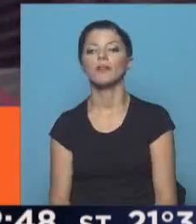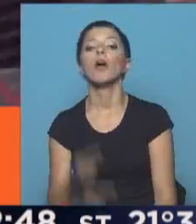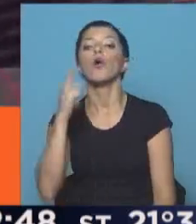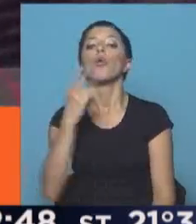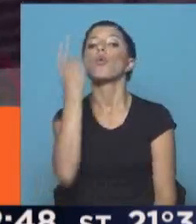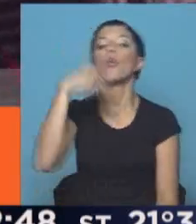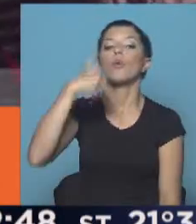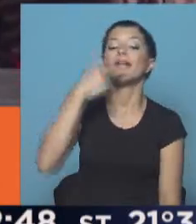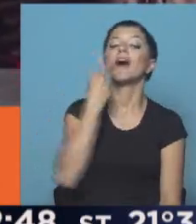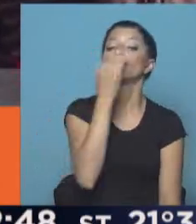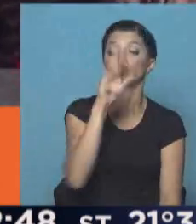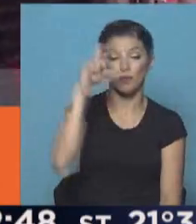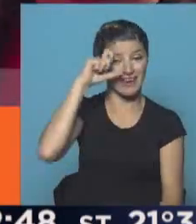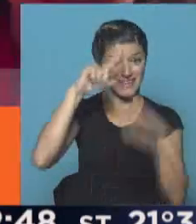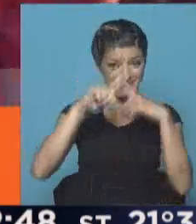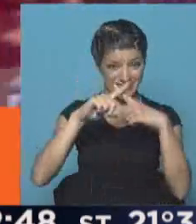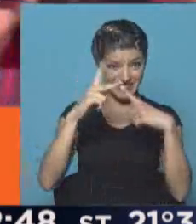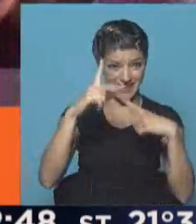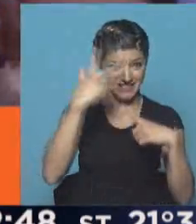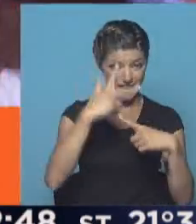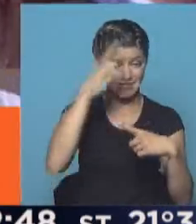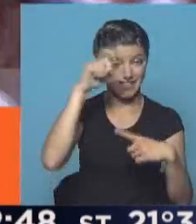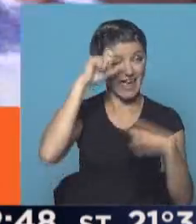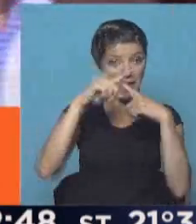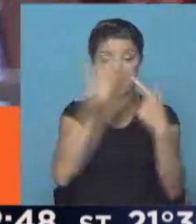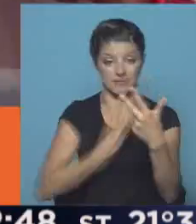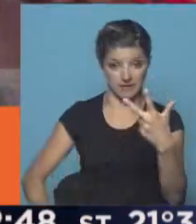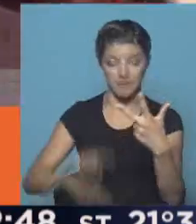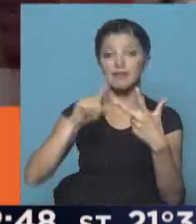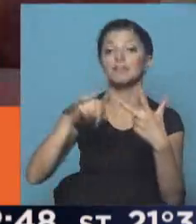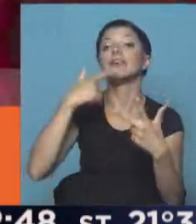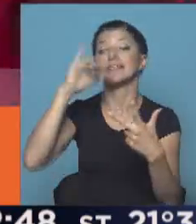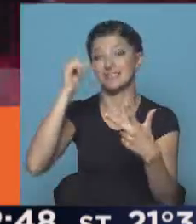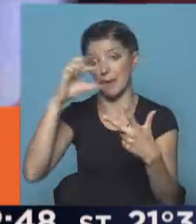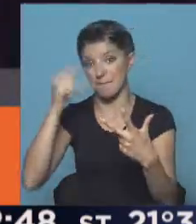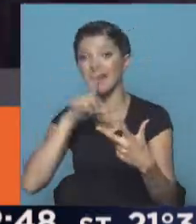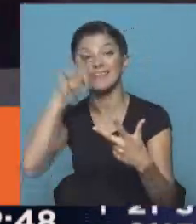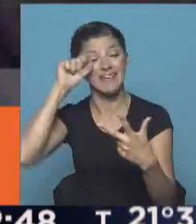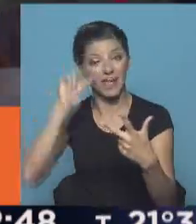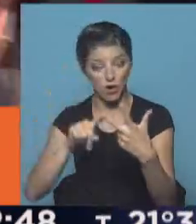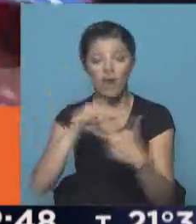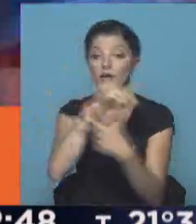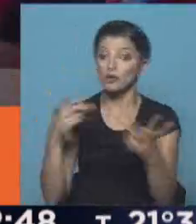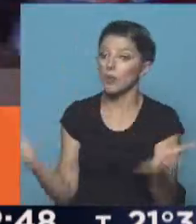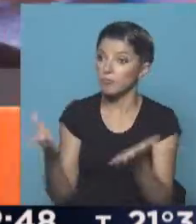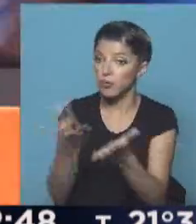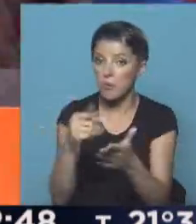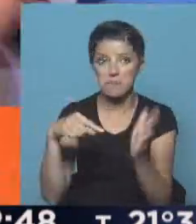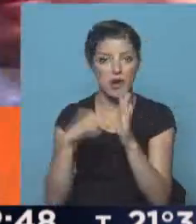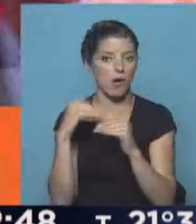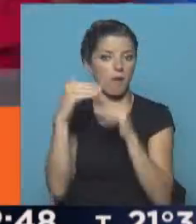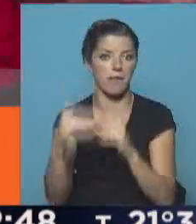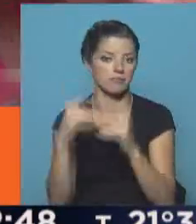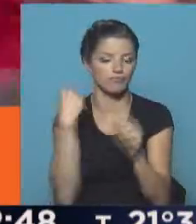los 3 expresidentes, una comisión donde figura principalmente Rodríguez Zapatero, que no ha avanzado absolutamente nada. Sí. La